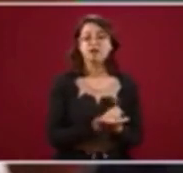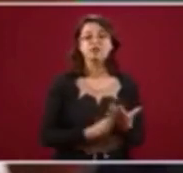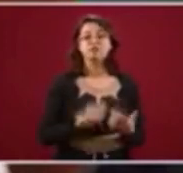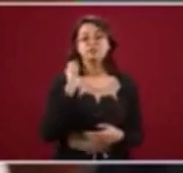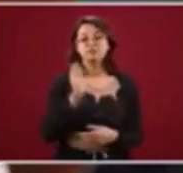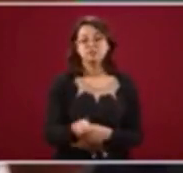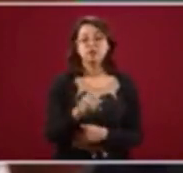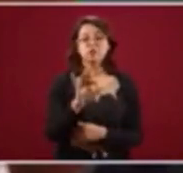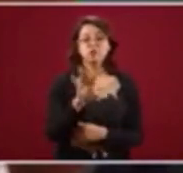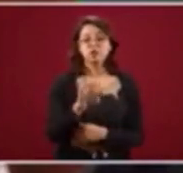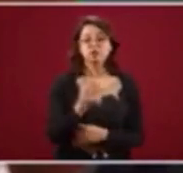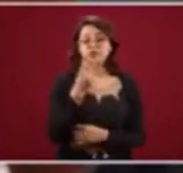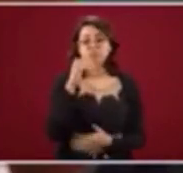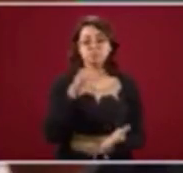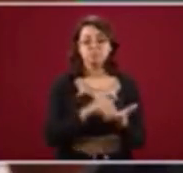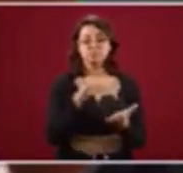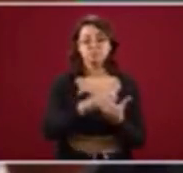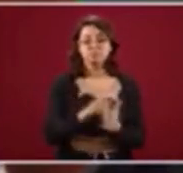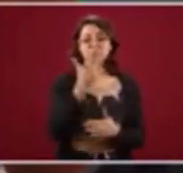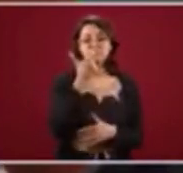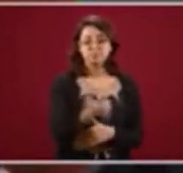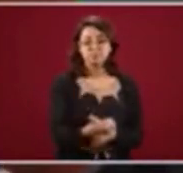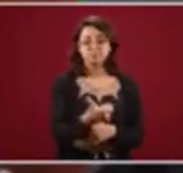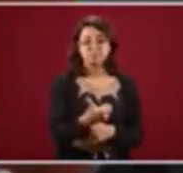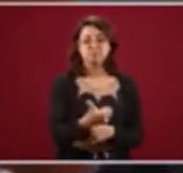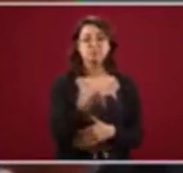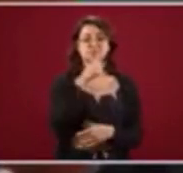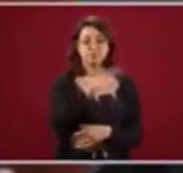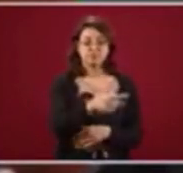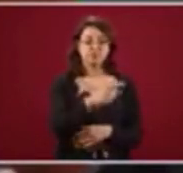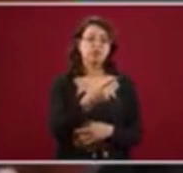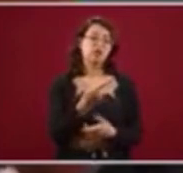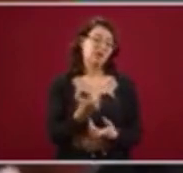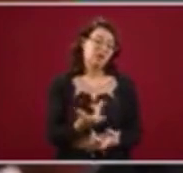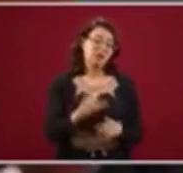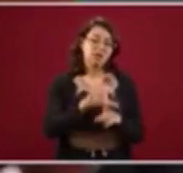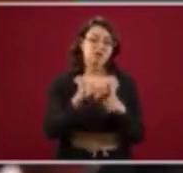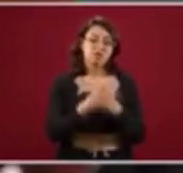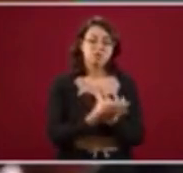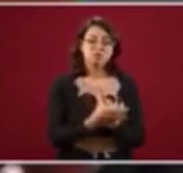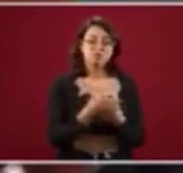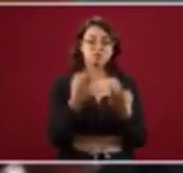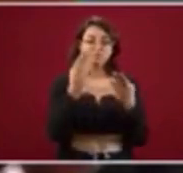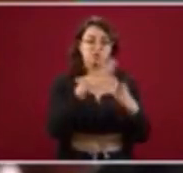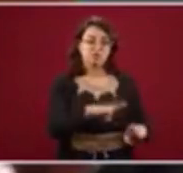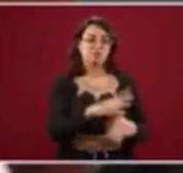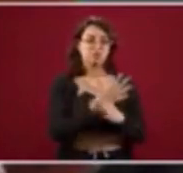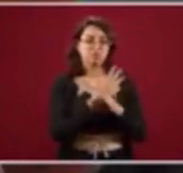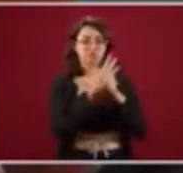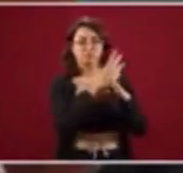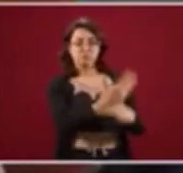42 mil millones de pesos, de acuerdo a la Comisión Nacional Bancaria y de Valores.